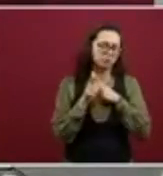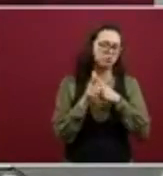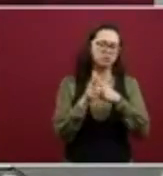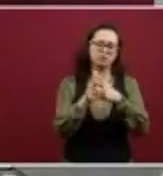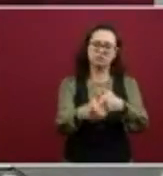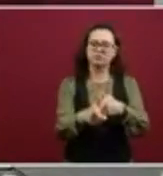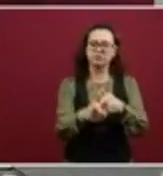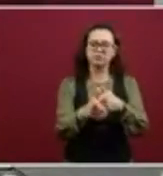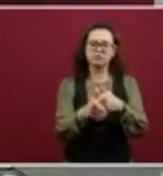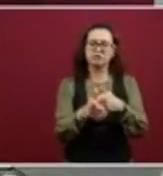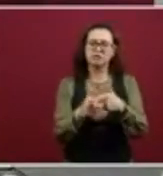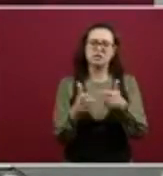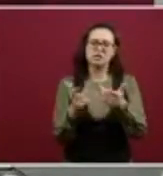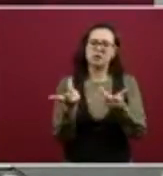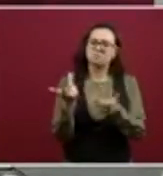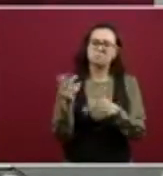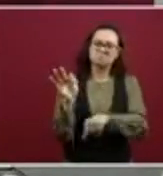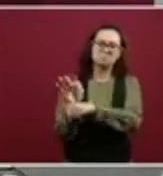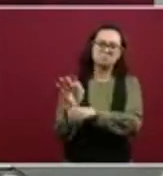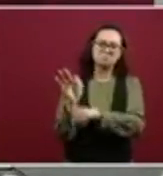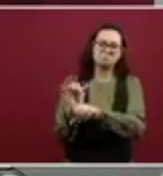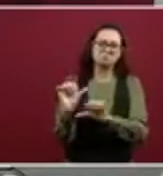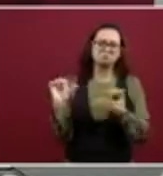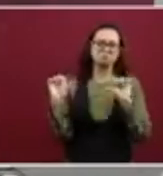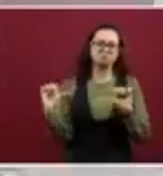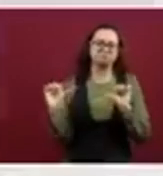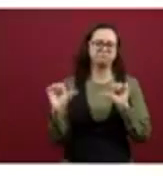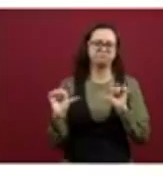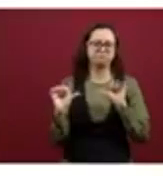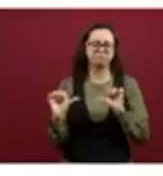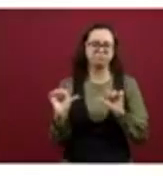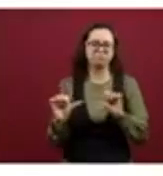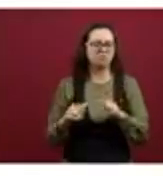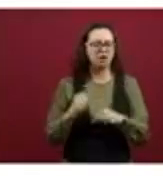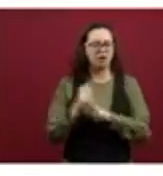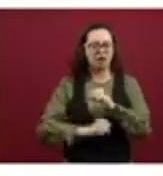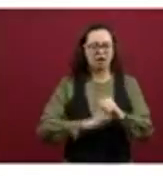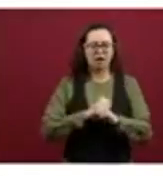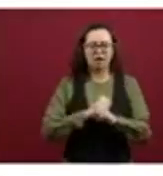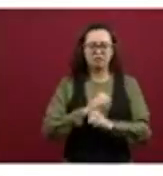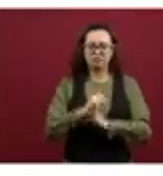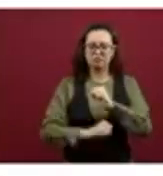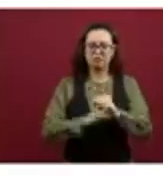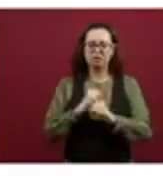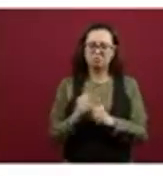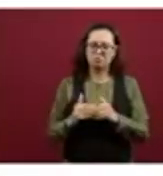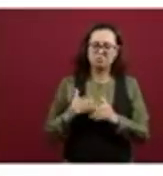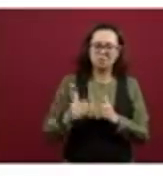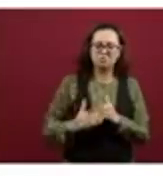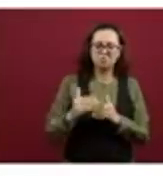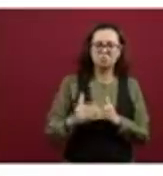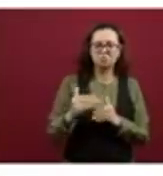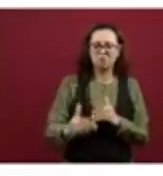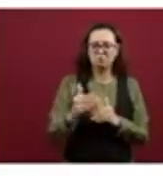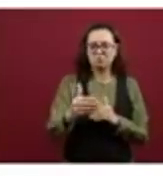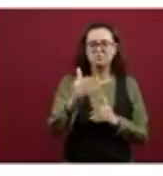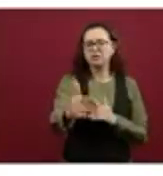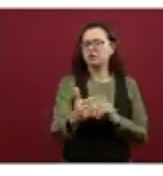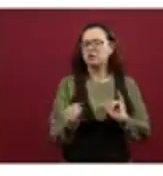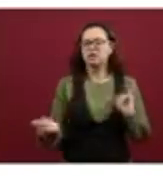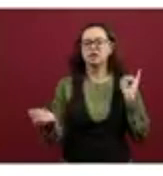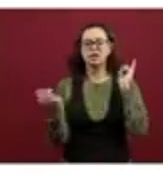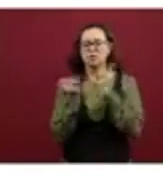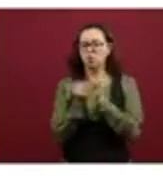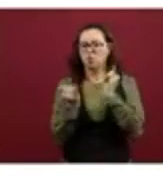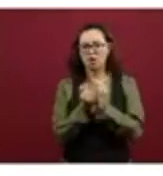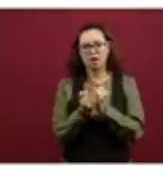esta situación de la condonación y habla sobre los subsecuentes años de ese periodo seccional. Y aquí cambian los valores. Si